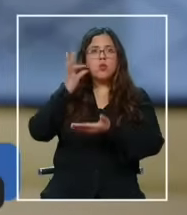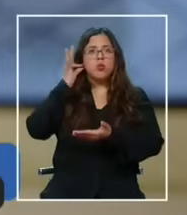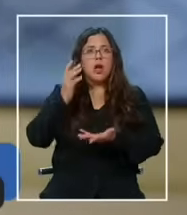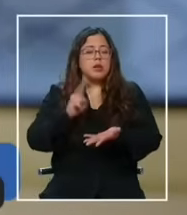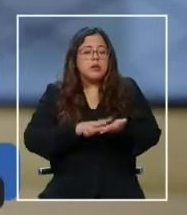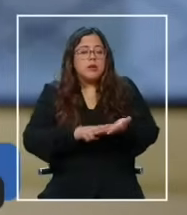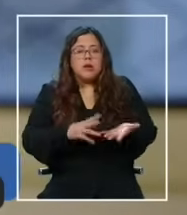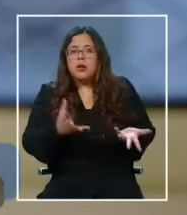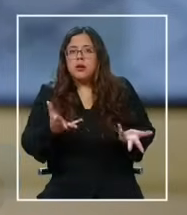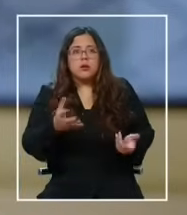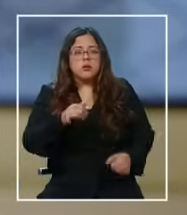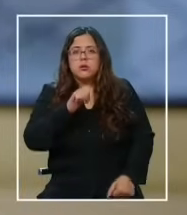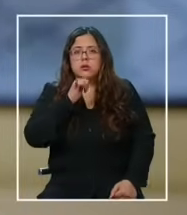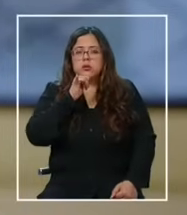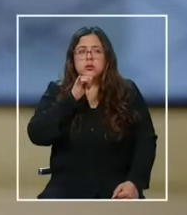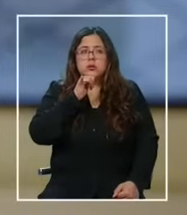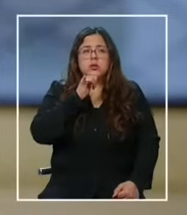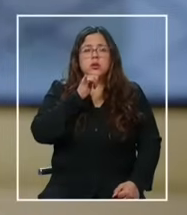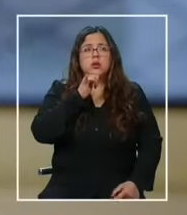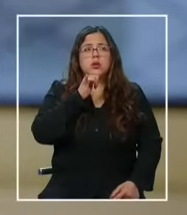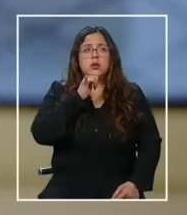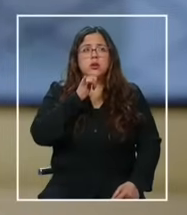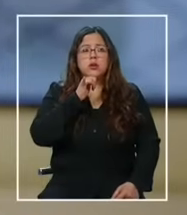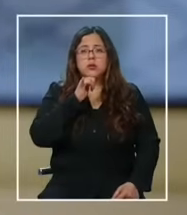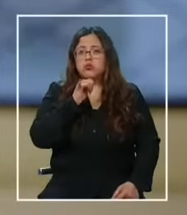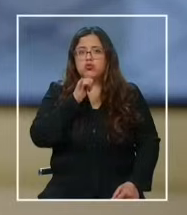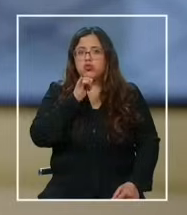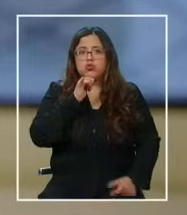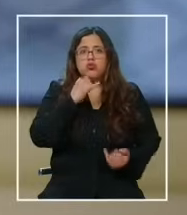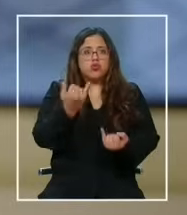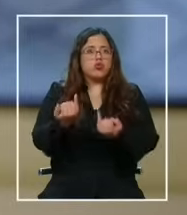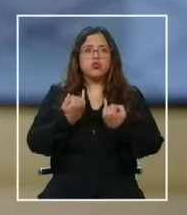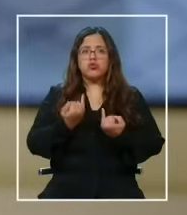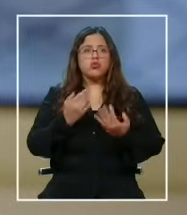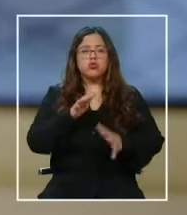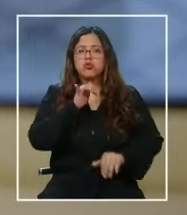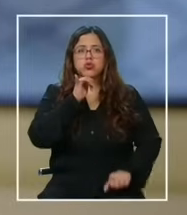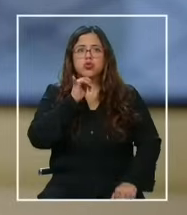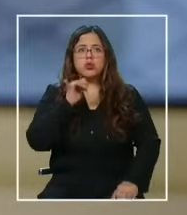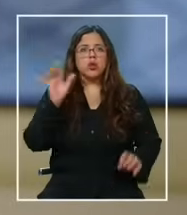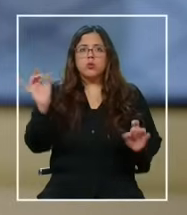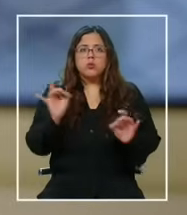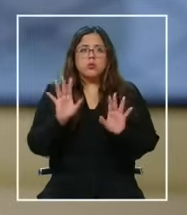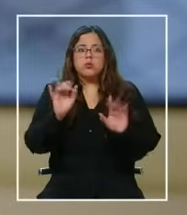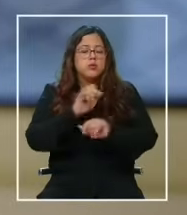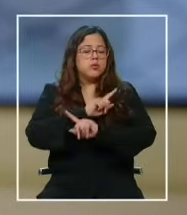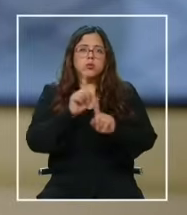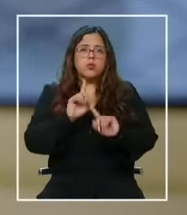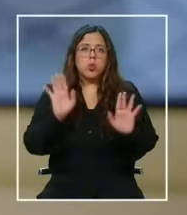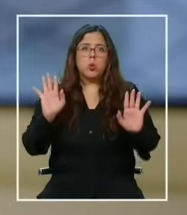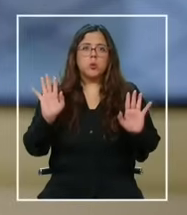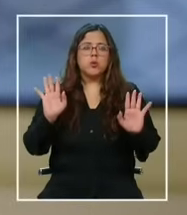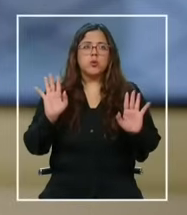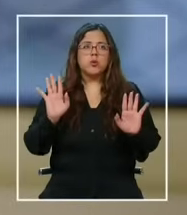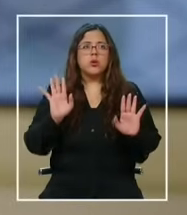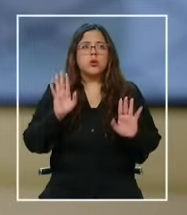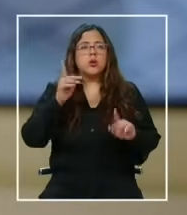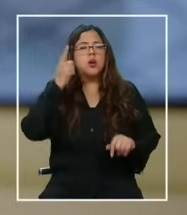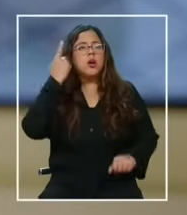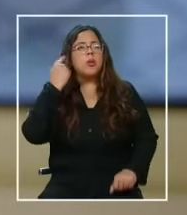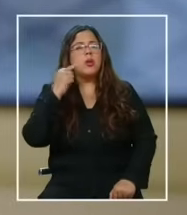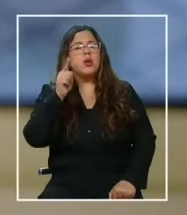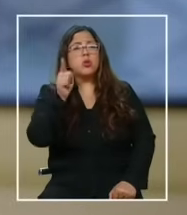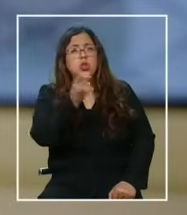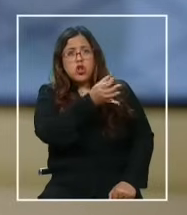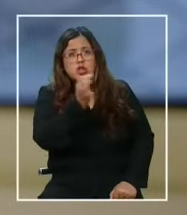esa esa correlación ese análisis que que pudiera ser así no pero le cuenta entender usted